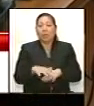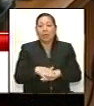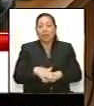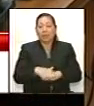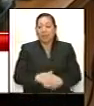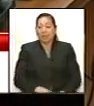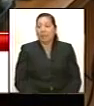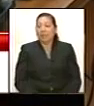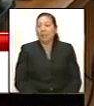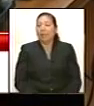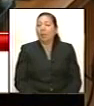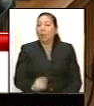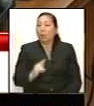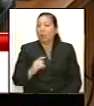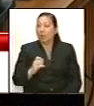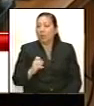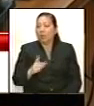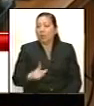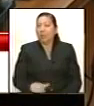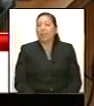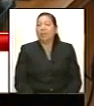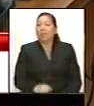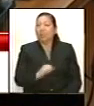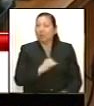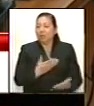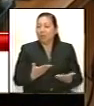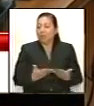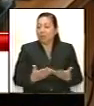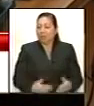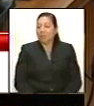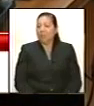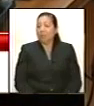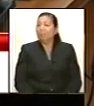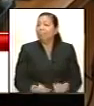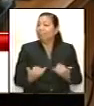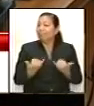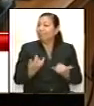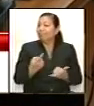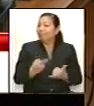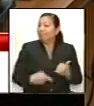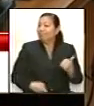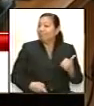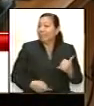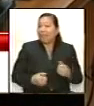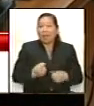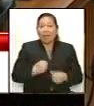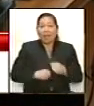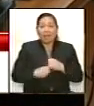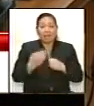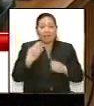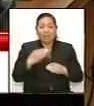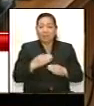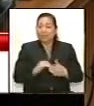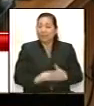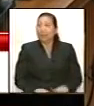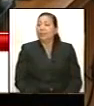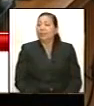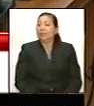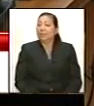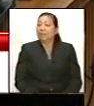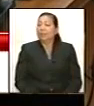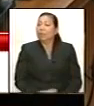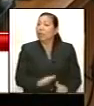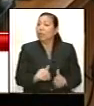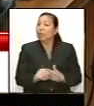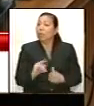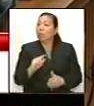educativa local, que son las UGELES, y por supuesto las instituciones educativas. Y con eso termino. Desde el año pasado hemos logrado que en